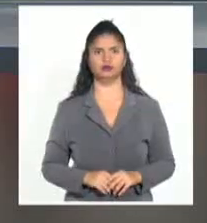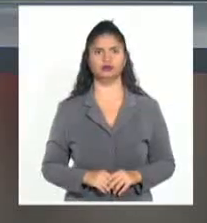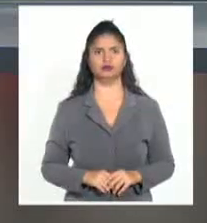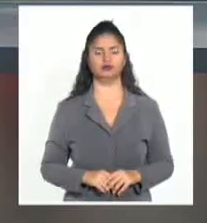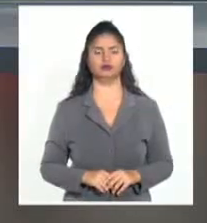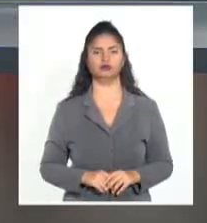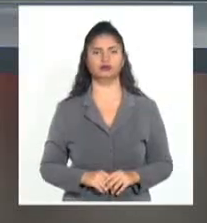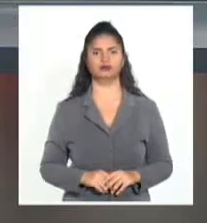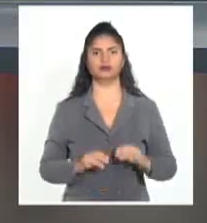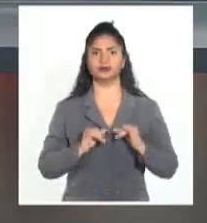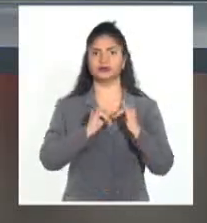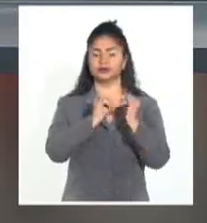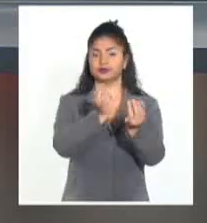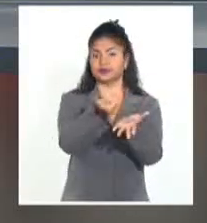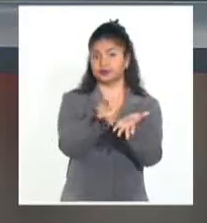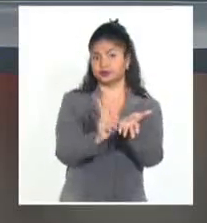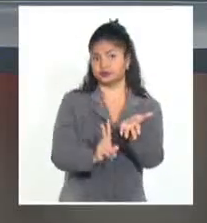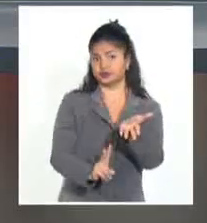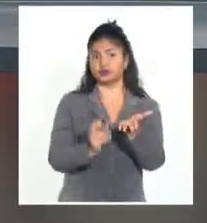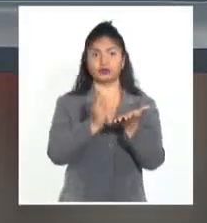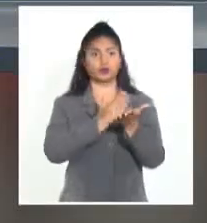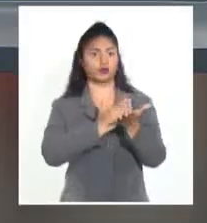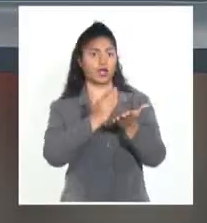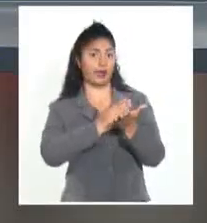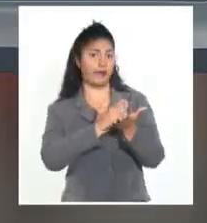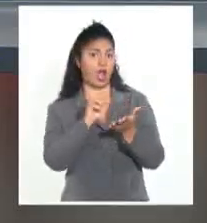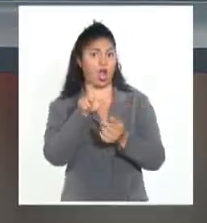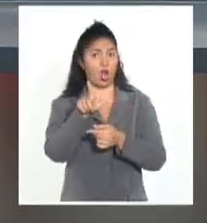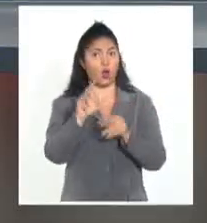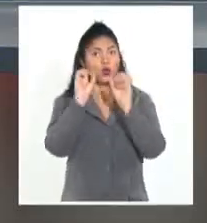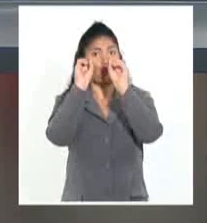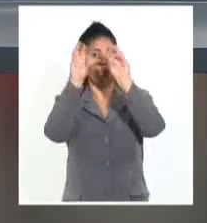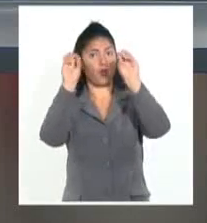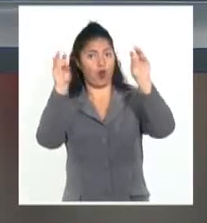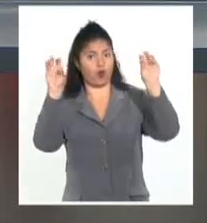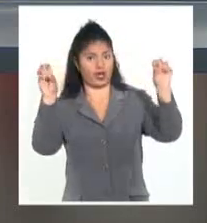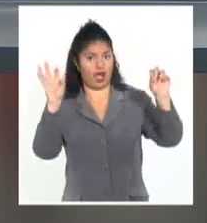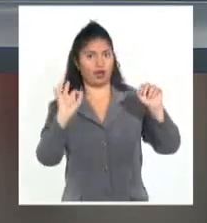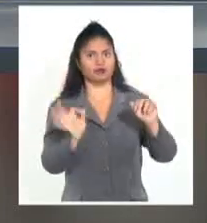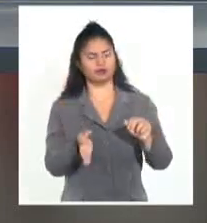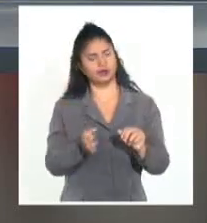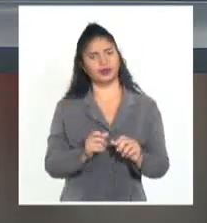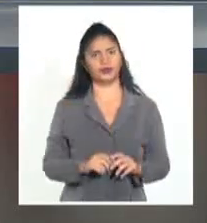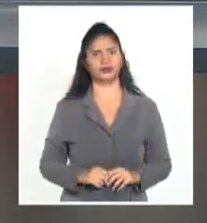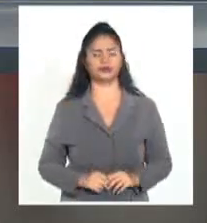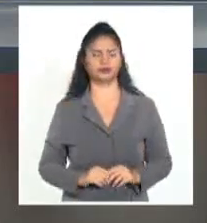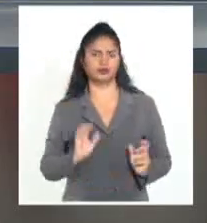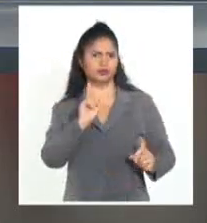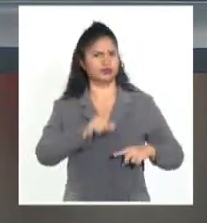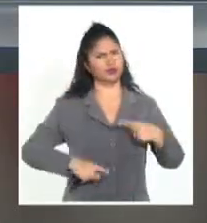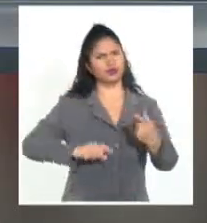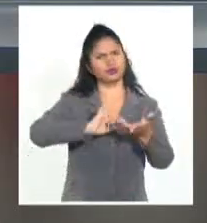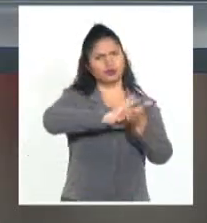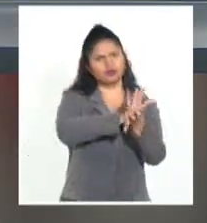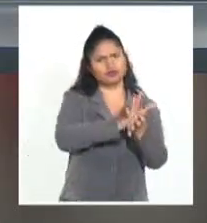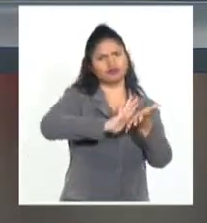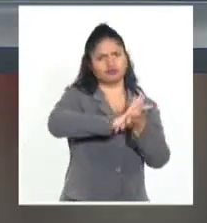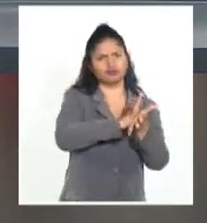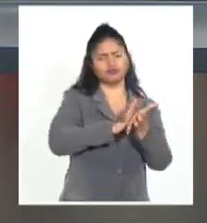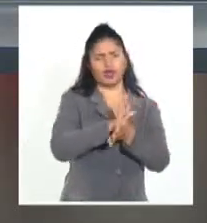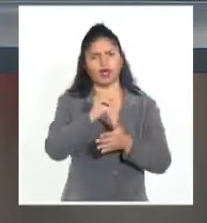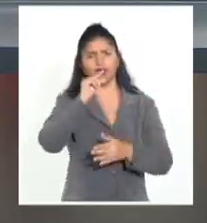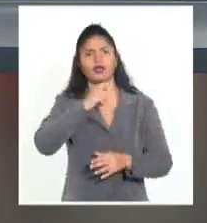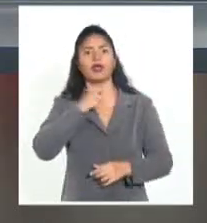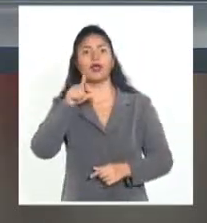La editorial del periódico Gramma, publicado este lunes y titulado Nuestra arma estratégica frente a amenazas y agresiones, la unidad. Frente a